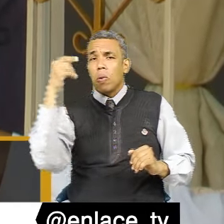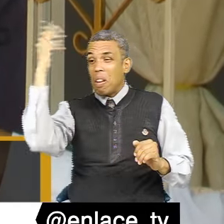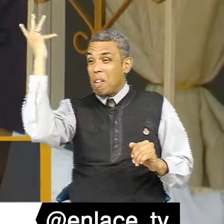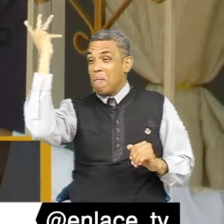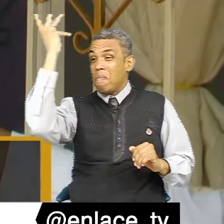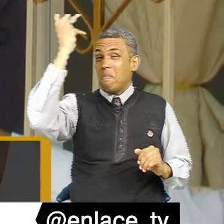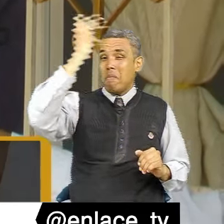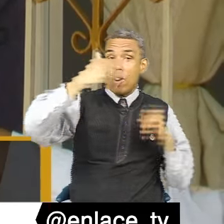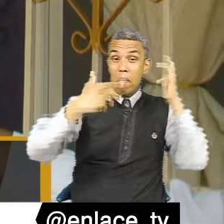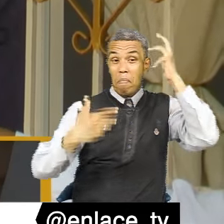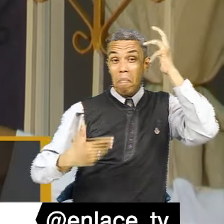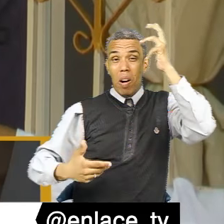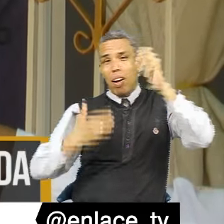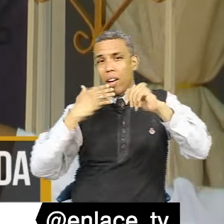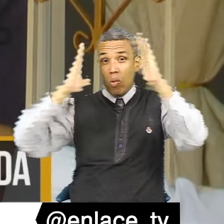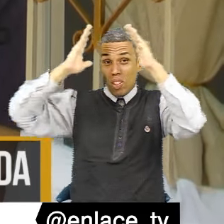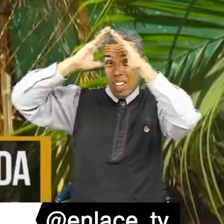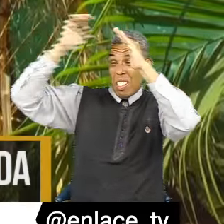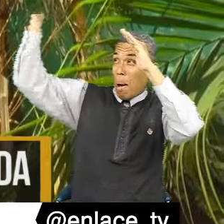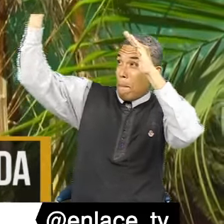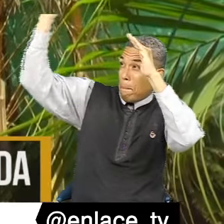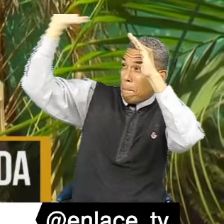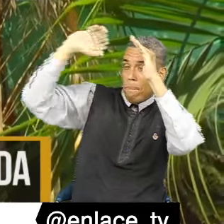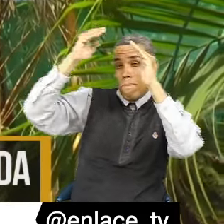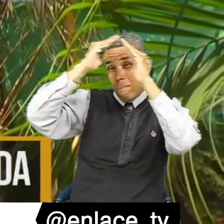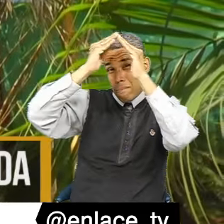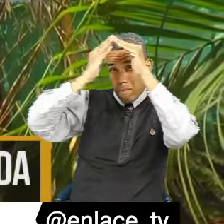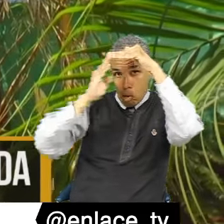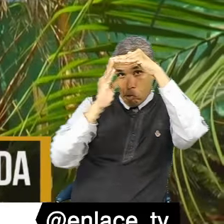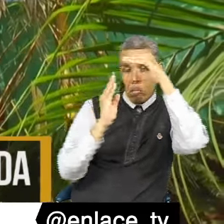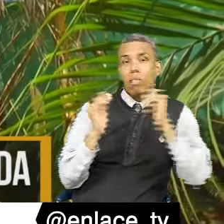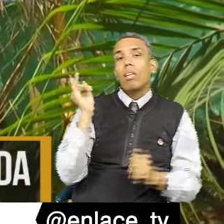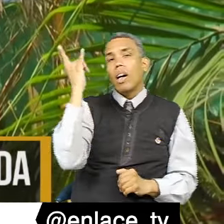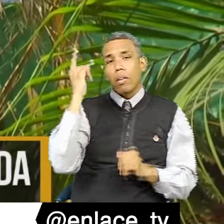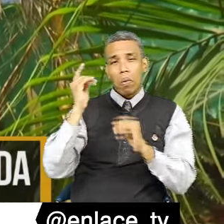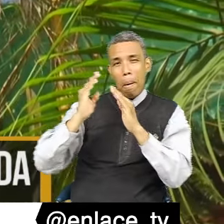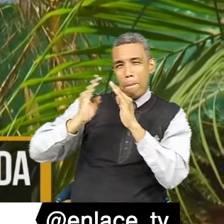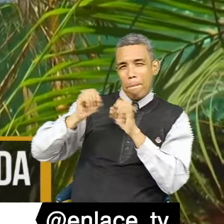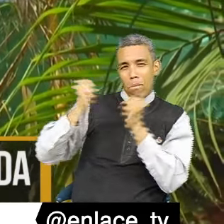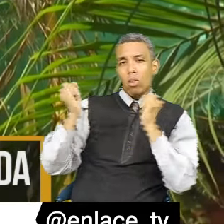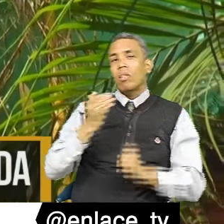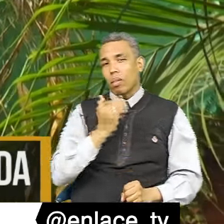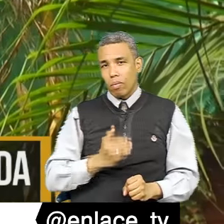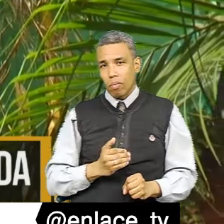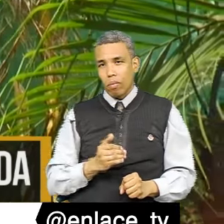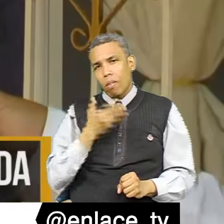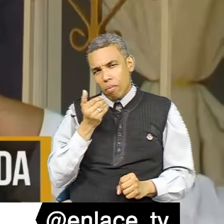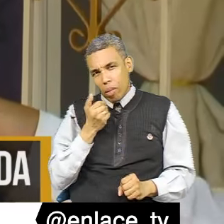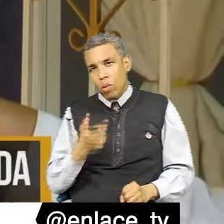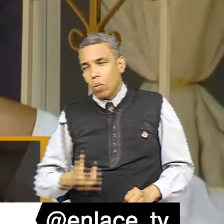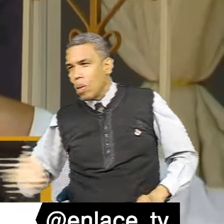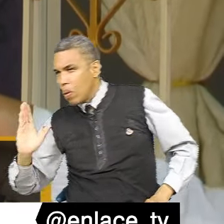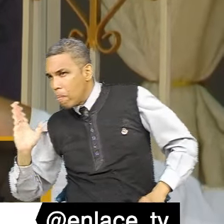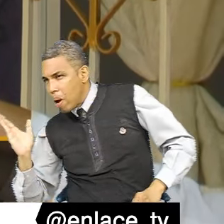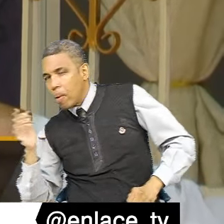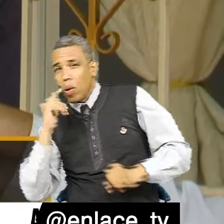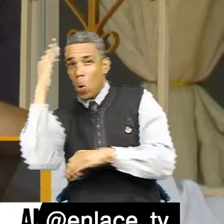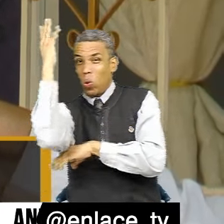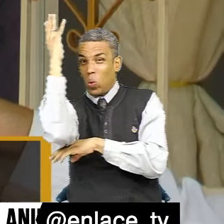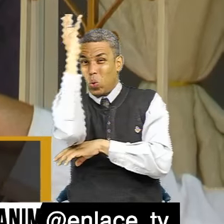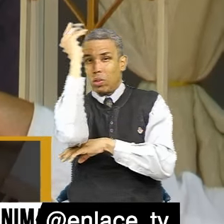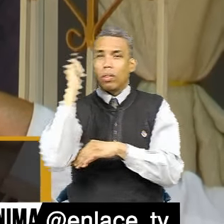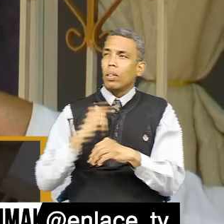llevamos 5 días de estar aquí dándole esa poda. Los árboles objeto de la poda amenazaban con caer sobre las viviendas del lugar. Resulta que las podas